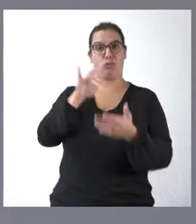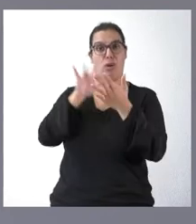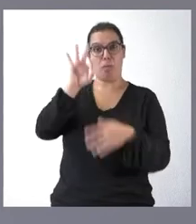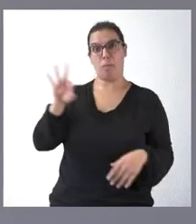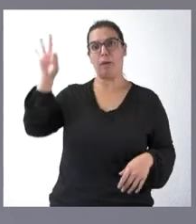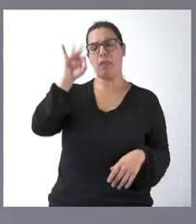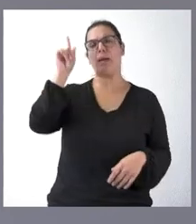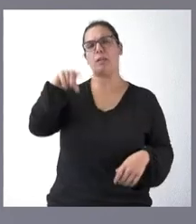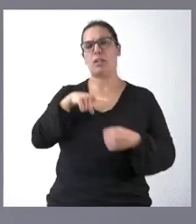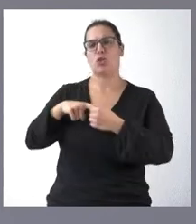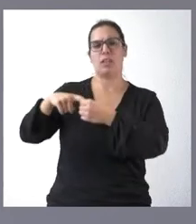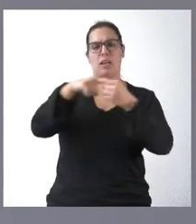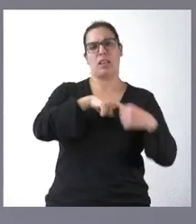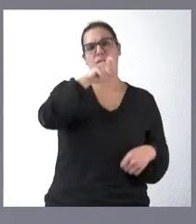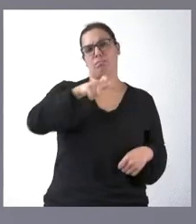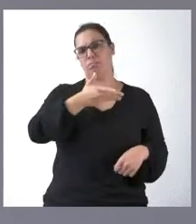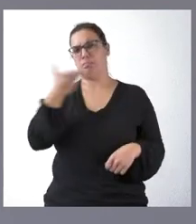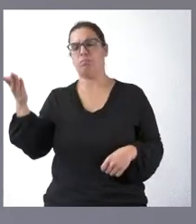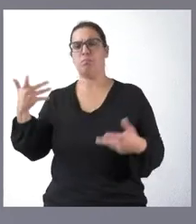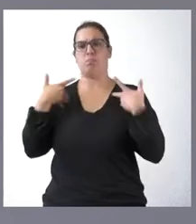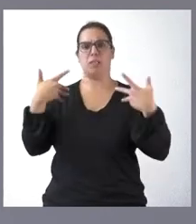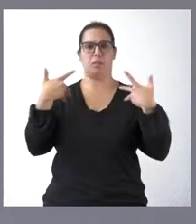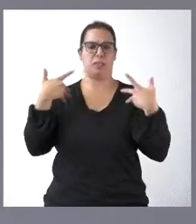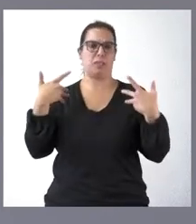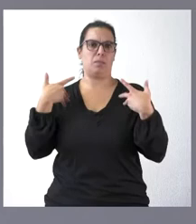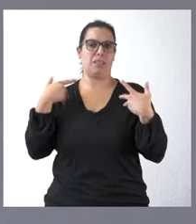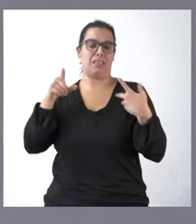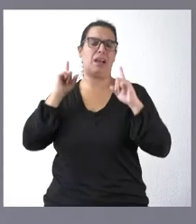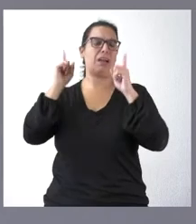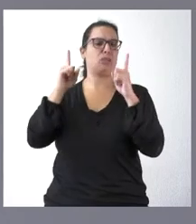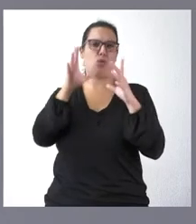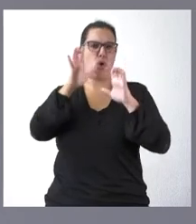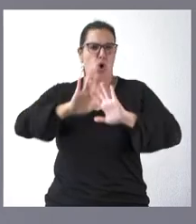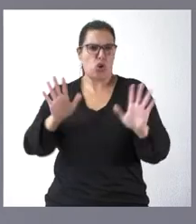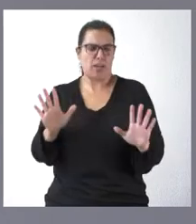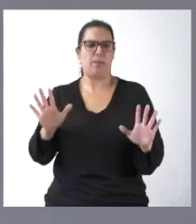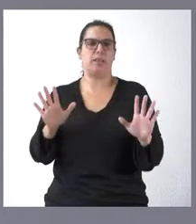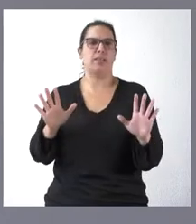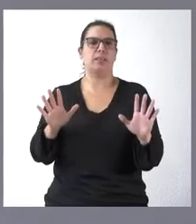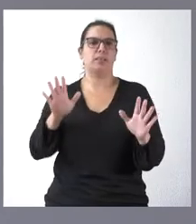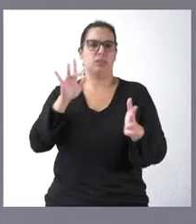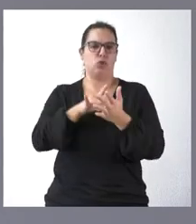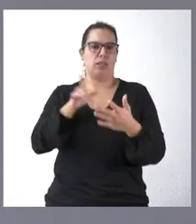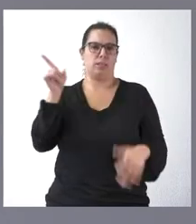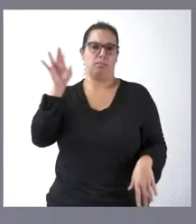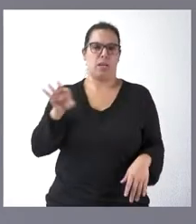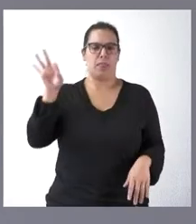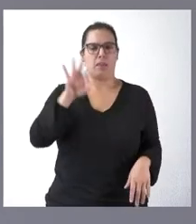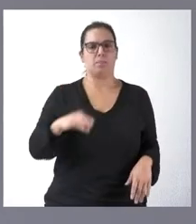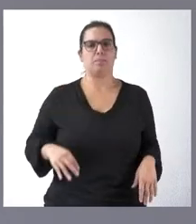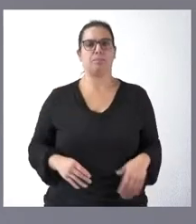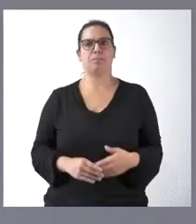también con las víctimas de este lamentable caso de asesinato provincia de género ocurrido en Valencia